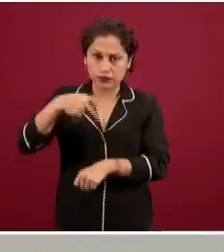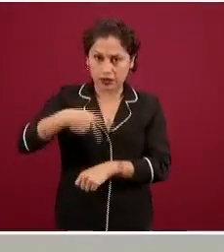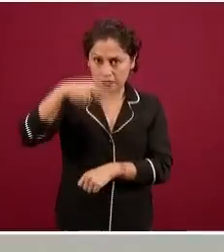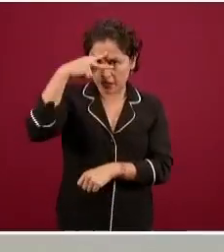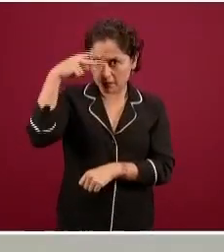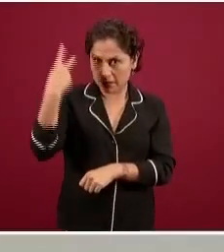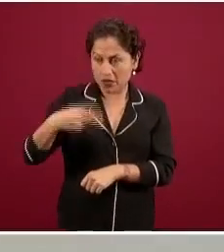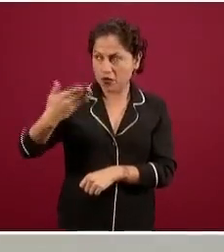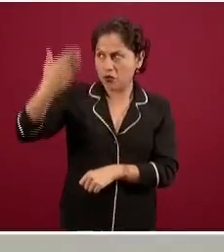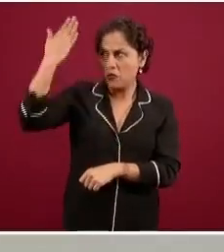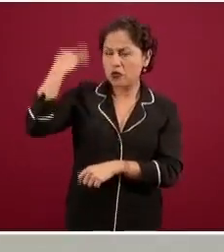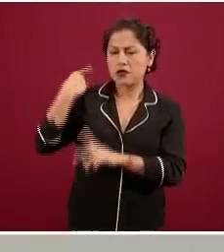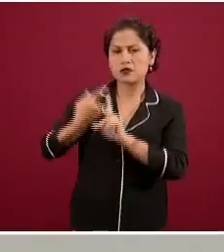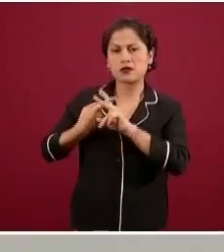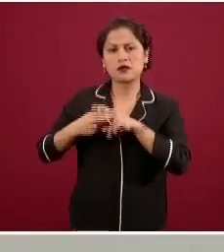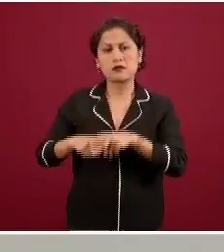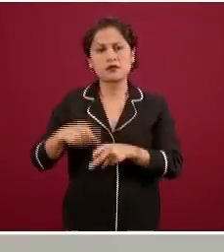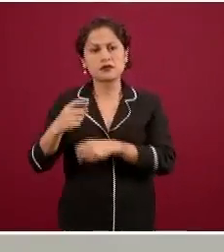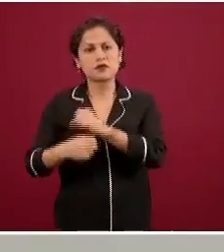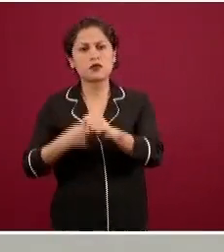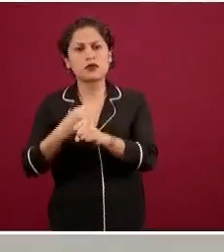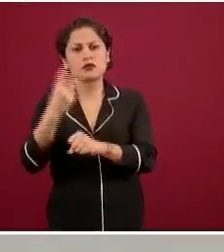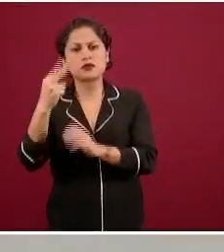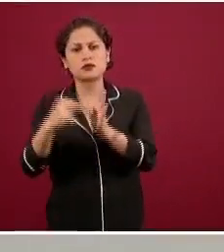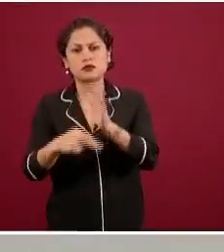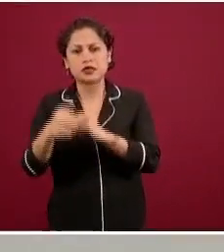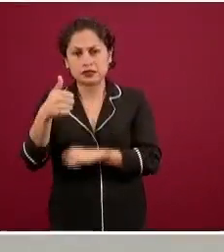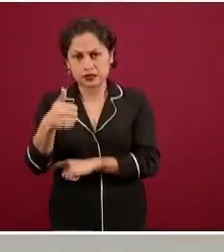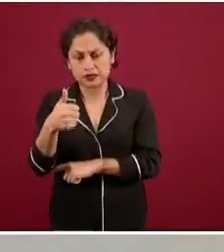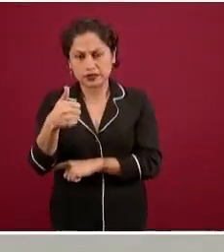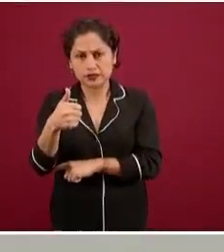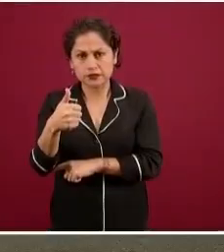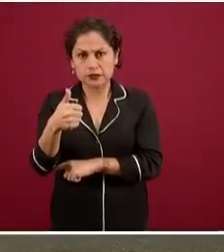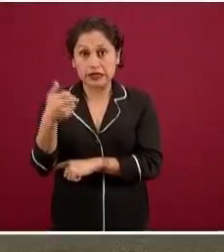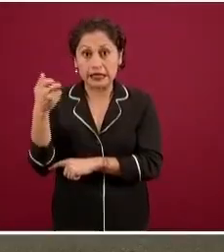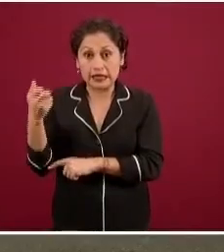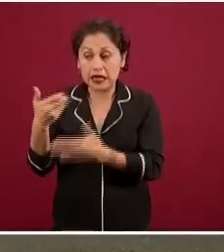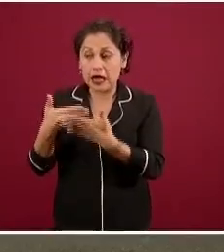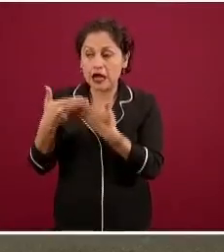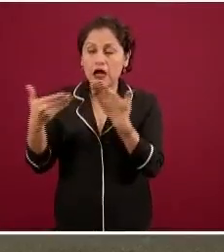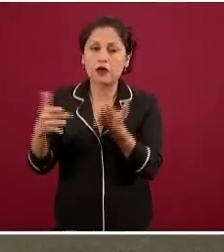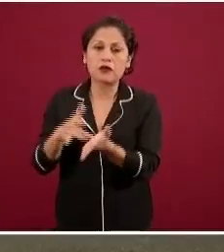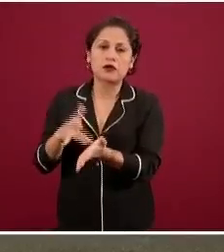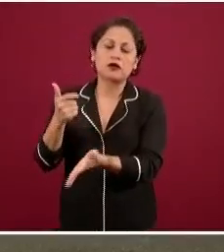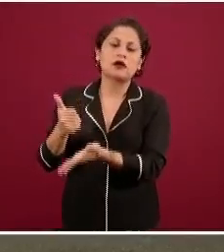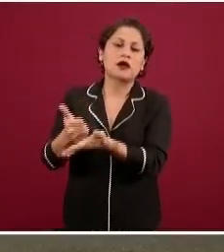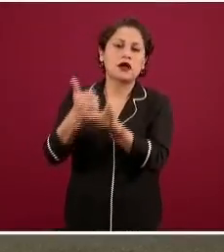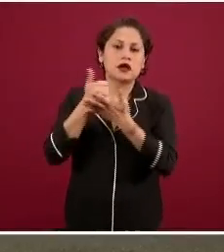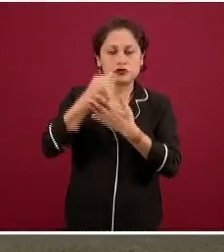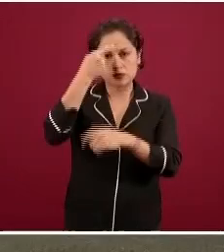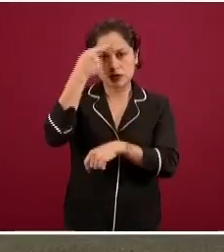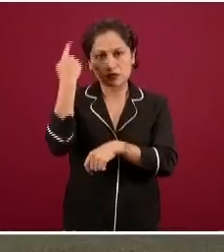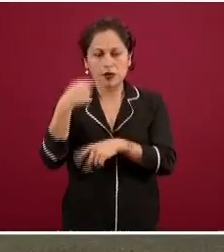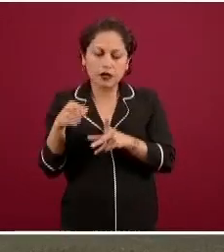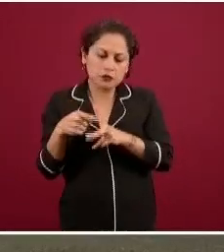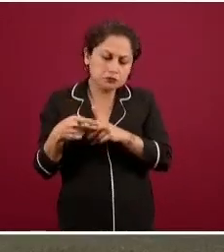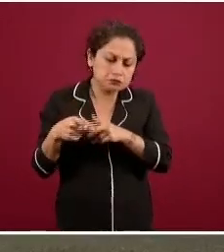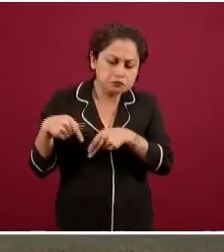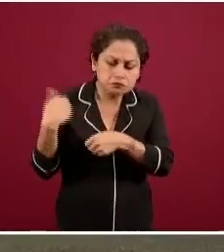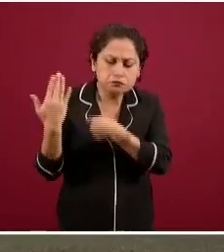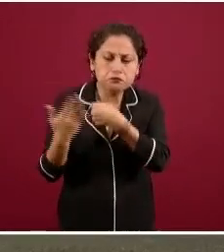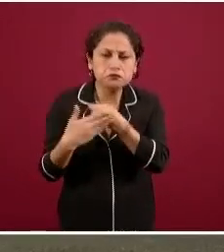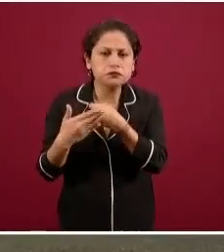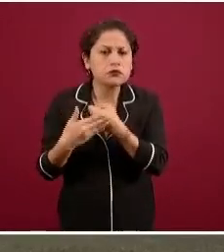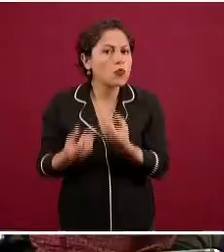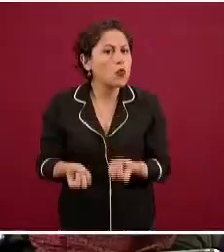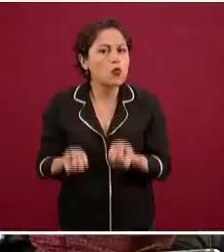el 2006 puede ser de enorme utilidad para estimar la carga de enfermedad. Entonces ahorita lo